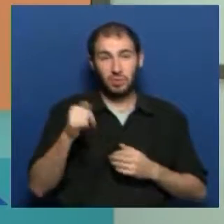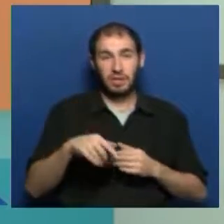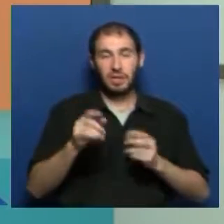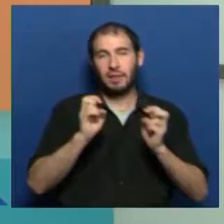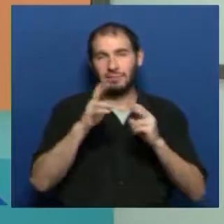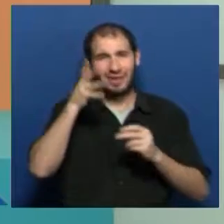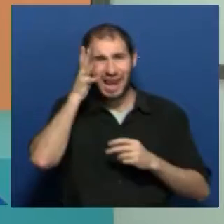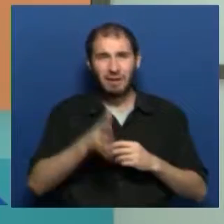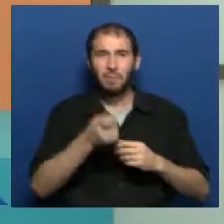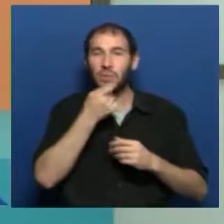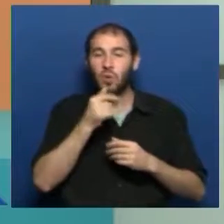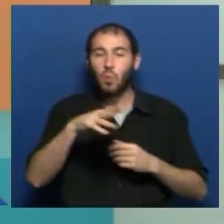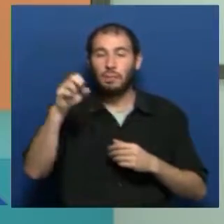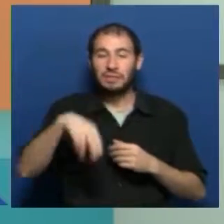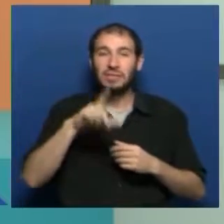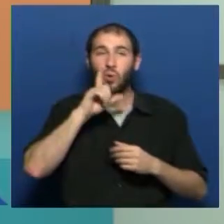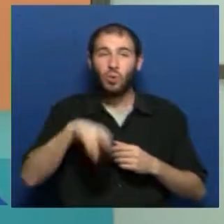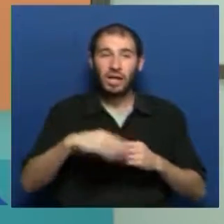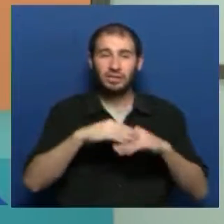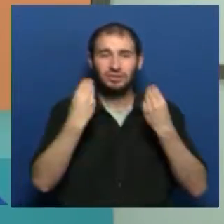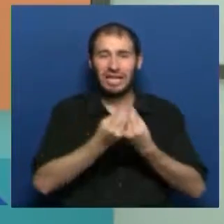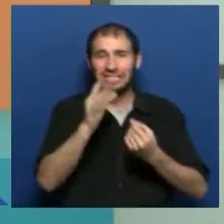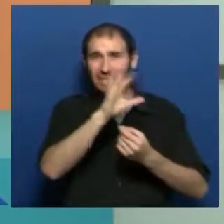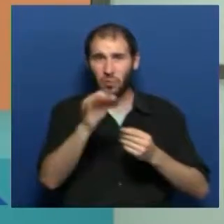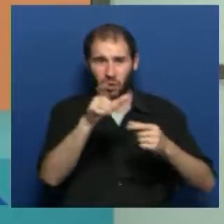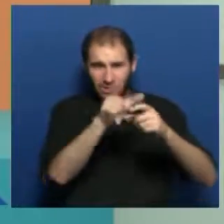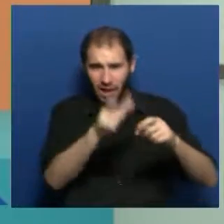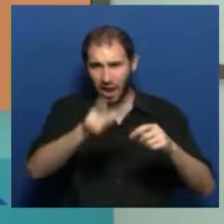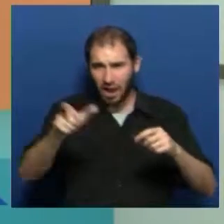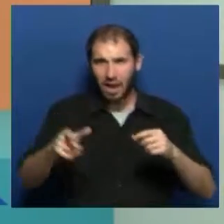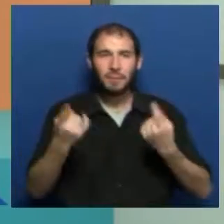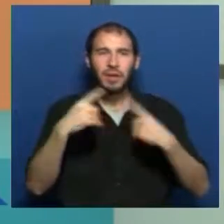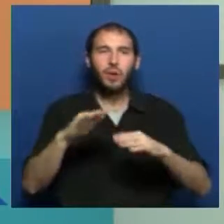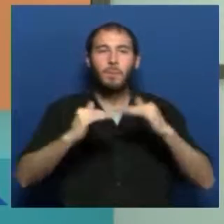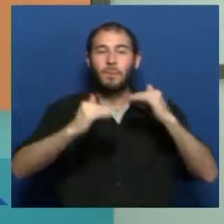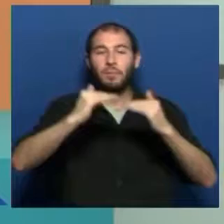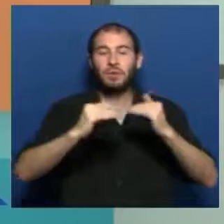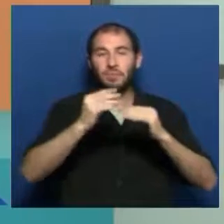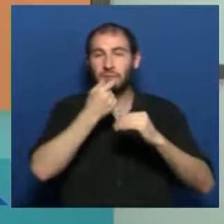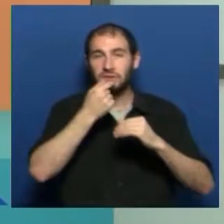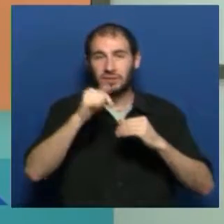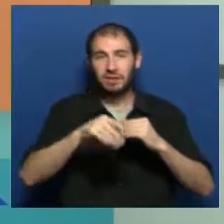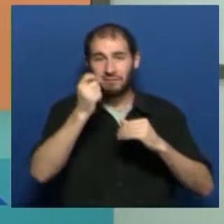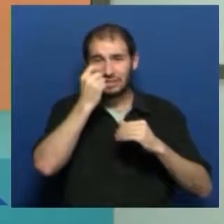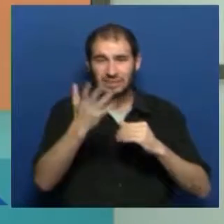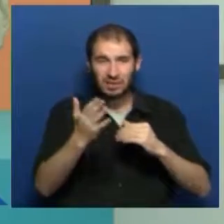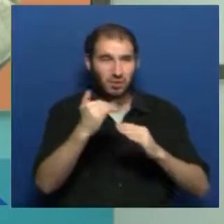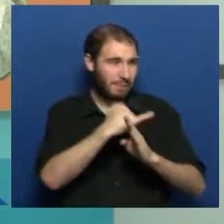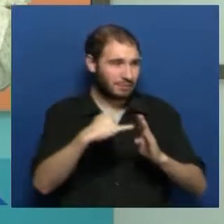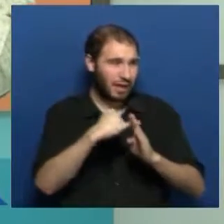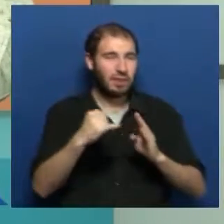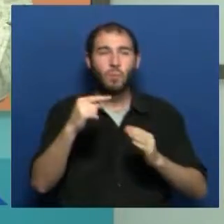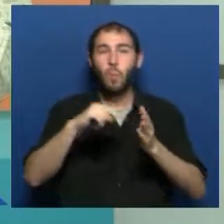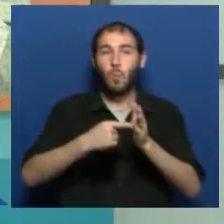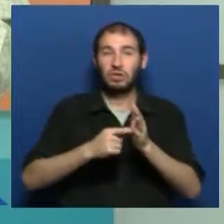casos extremos como el de Guaymallén y Luján con 50 colectoras, pero la media en la provincia eran 25. Claro, la mitad.